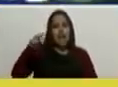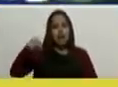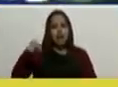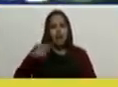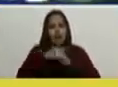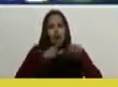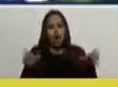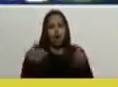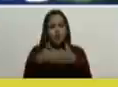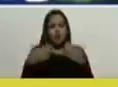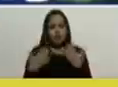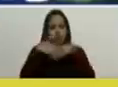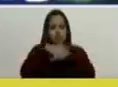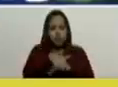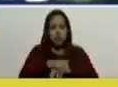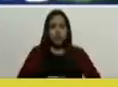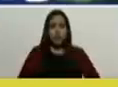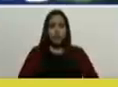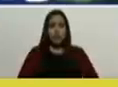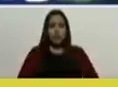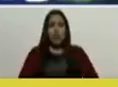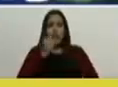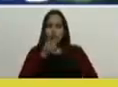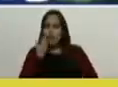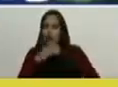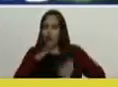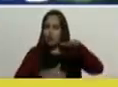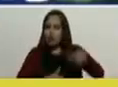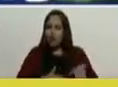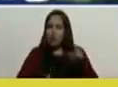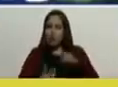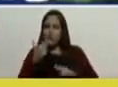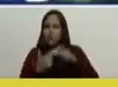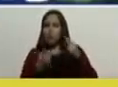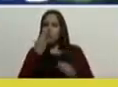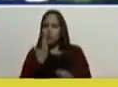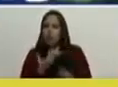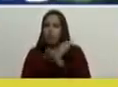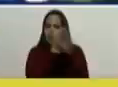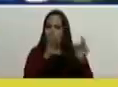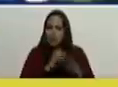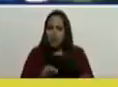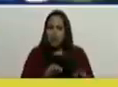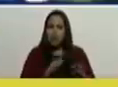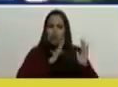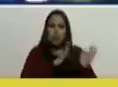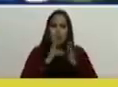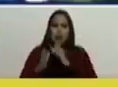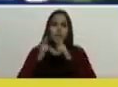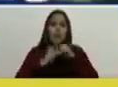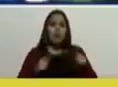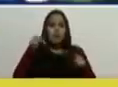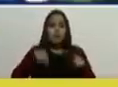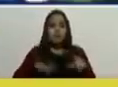integración. Se dieron buenos pasos, se construyó una buena arquitectura, pero luego todo se